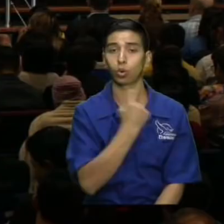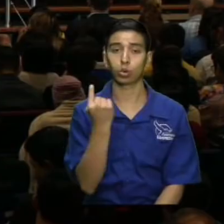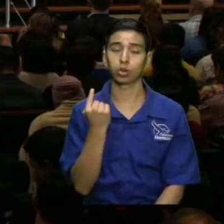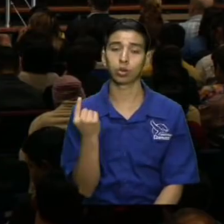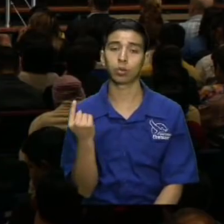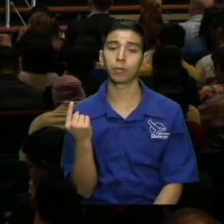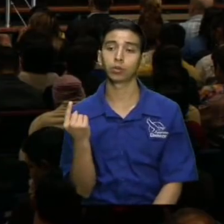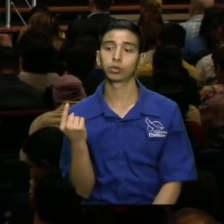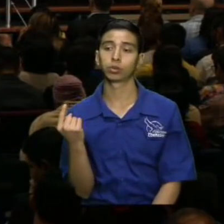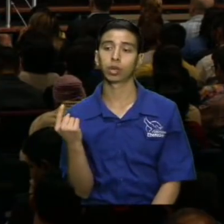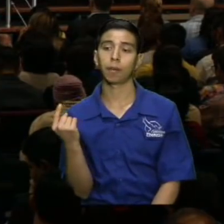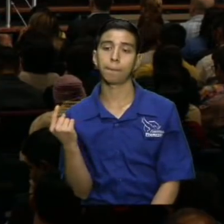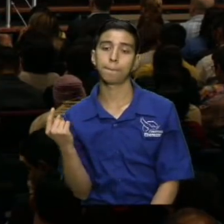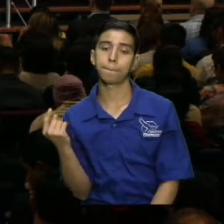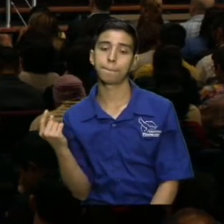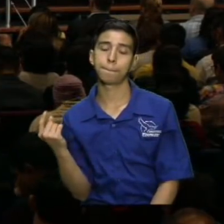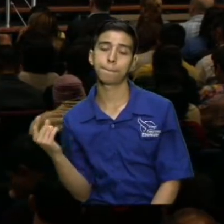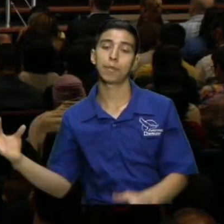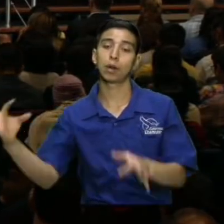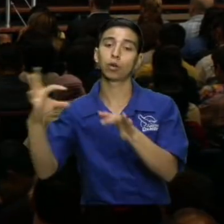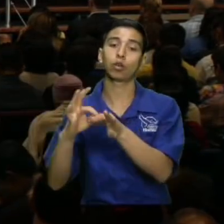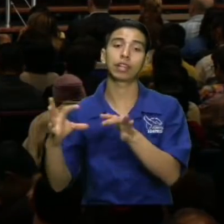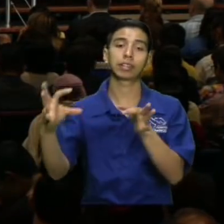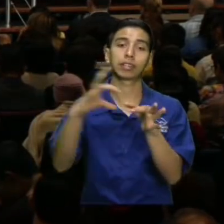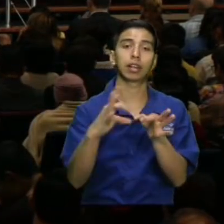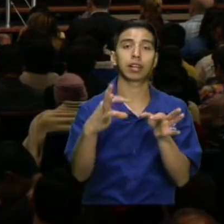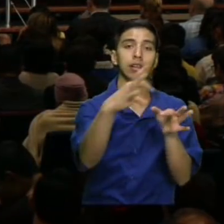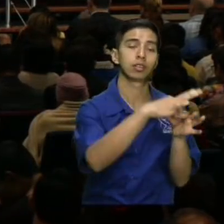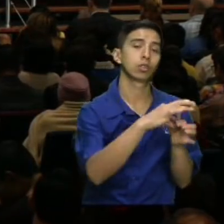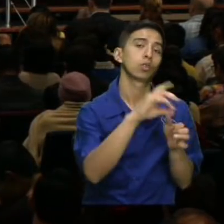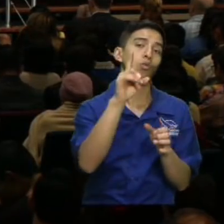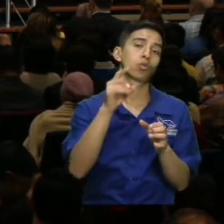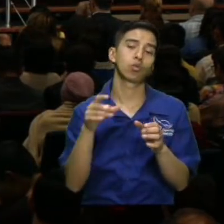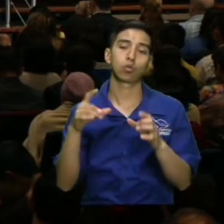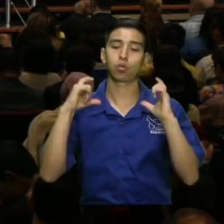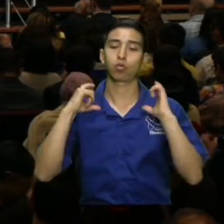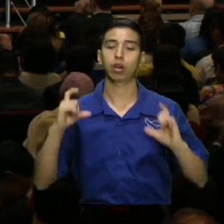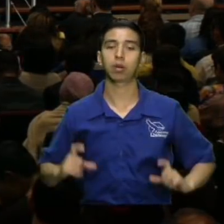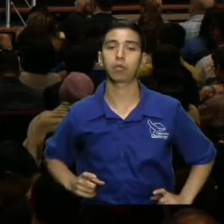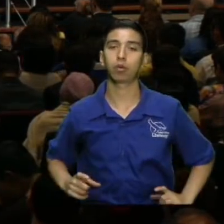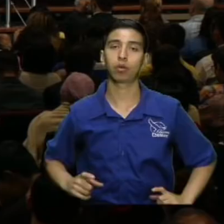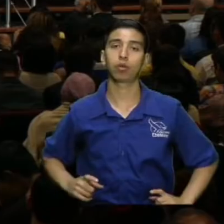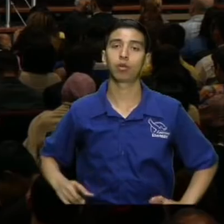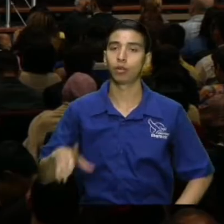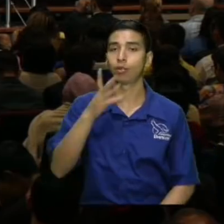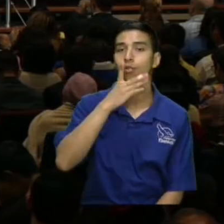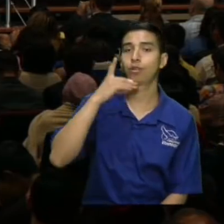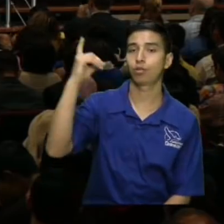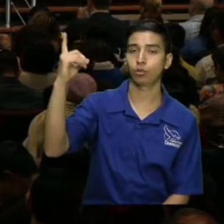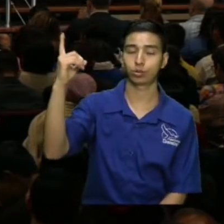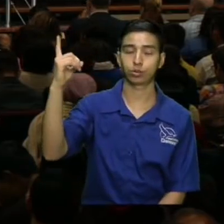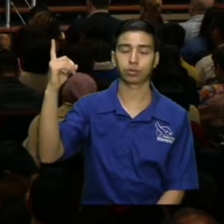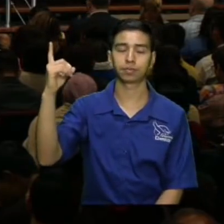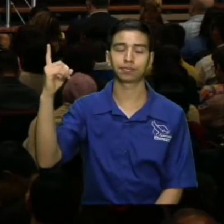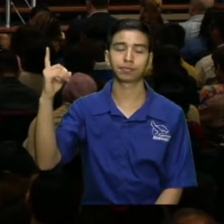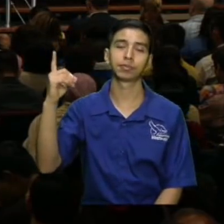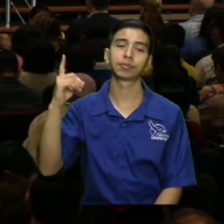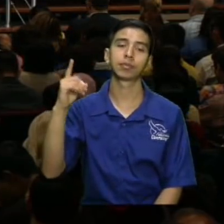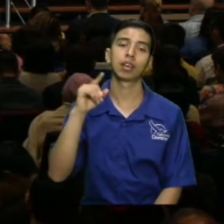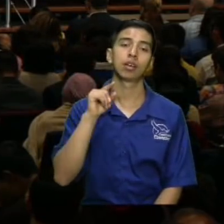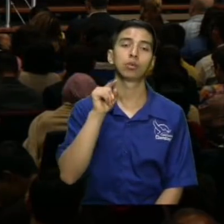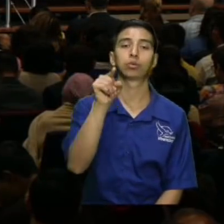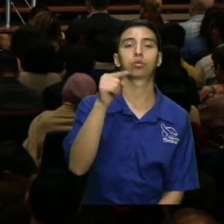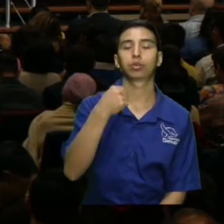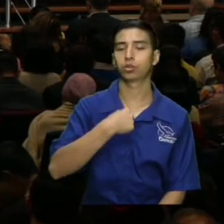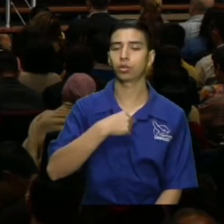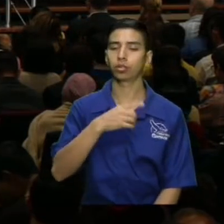un cuerpo que es conocido como primogénitos. Doble porción para el que está a la par suya, doble porción para el de atrás, doble porción